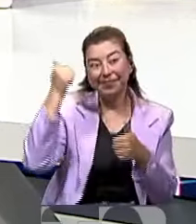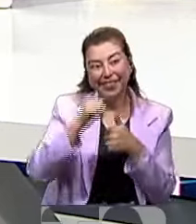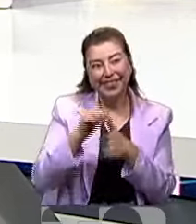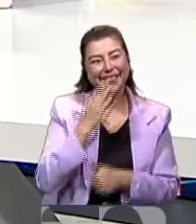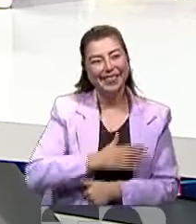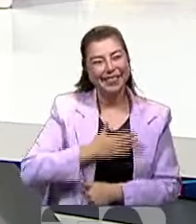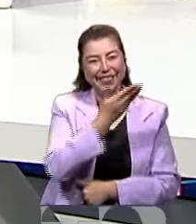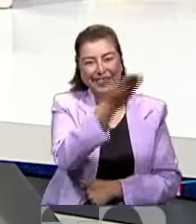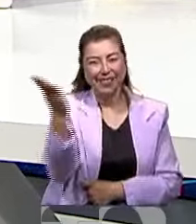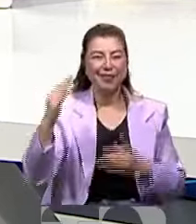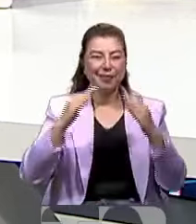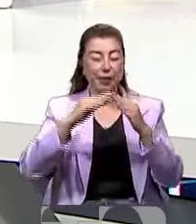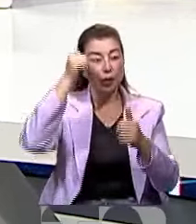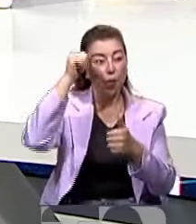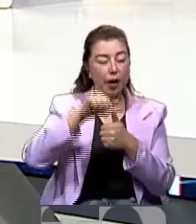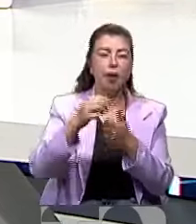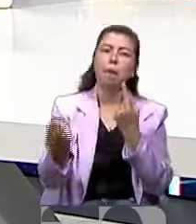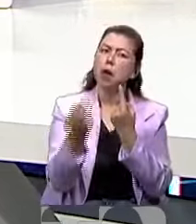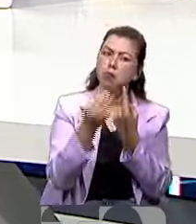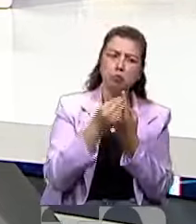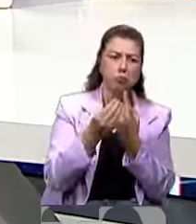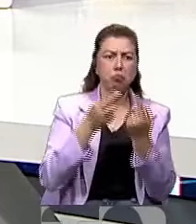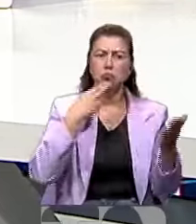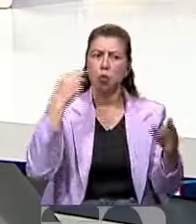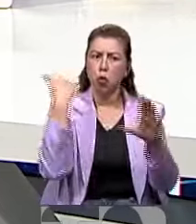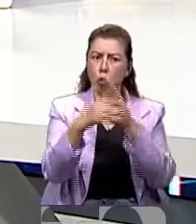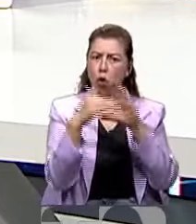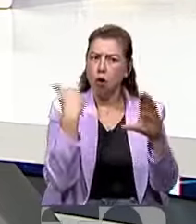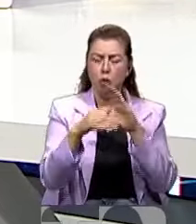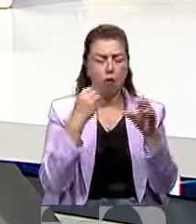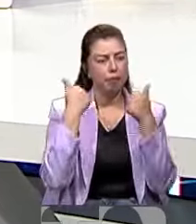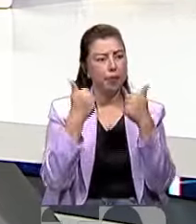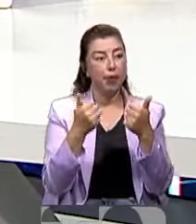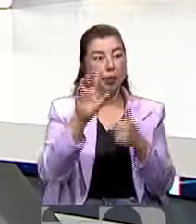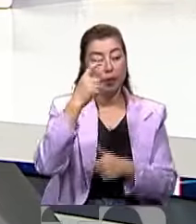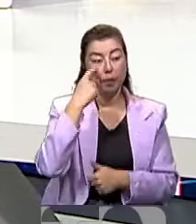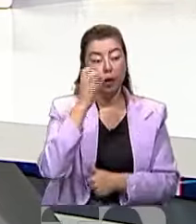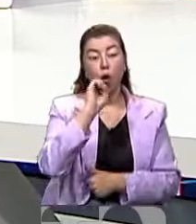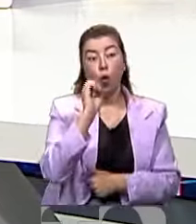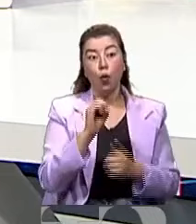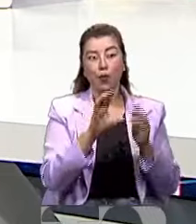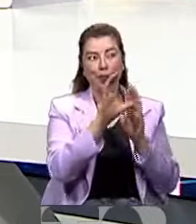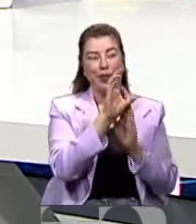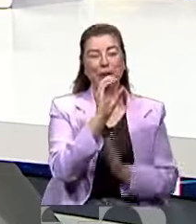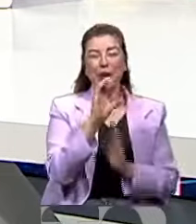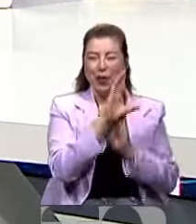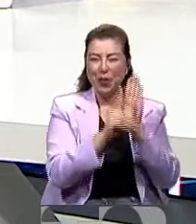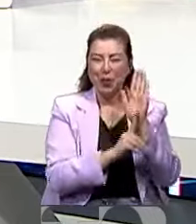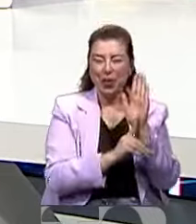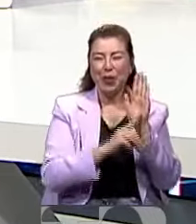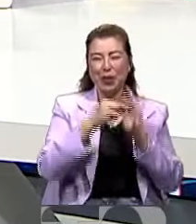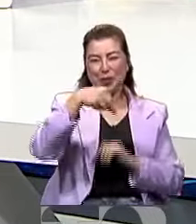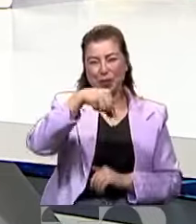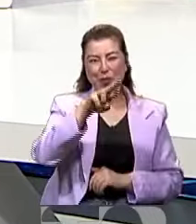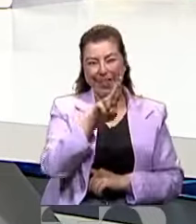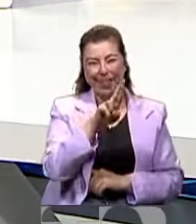casita, que nos puede escribir las veces que quiera. ¿Cómo lo pueden hacer, Ale? Así de fácil, mire, tiene el código QR, le acerca a la cámara de su celular ese